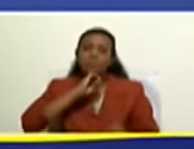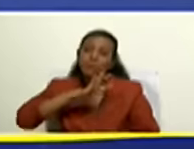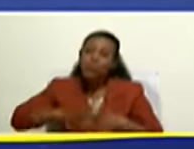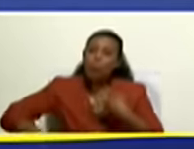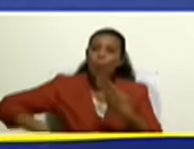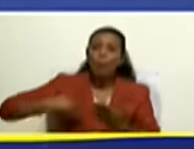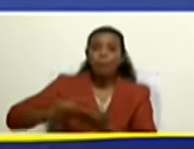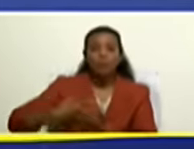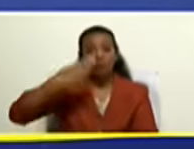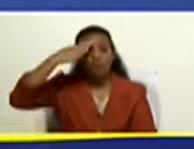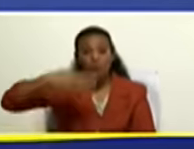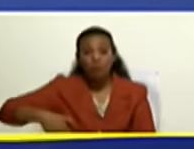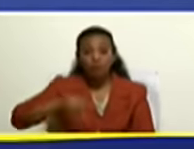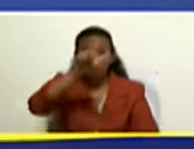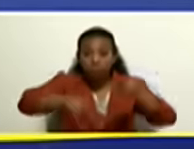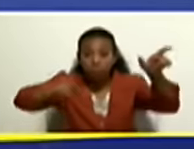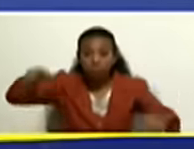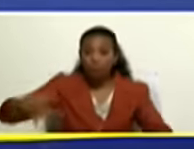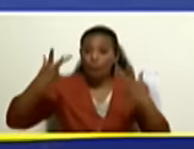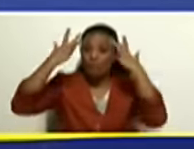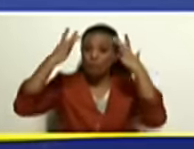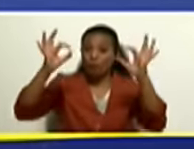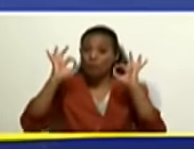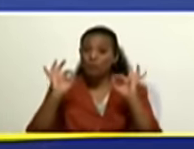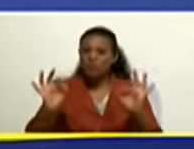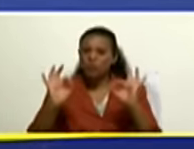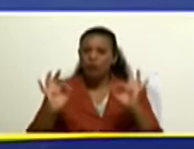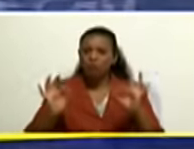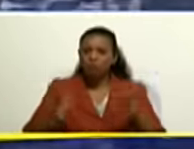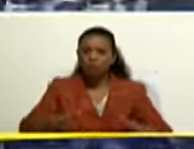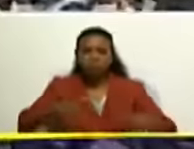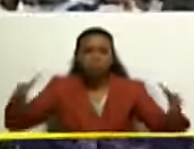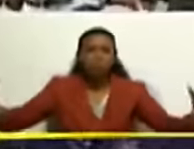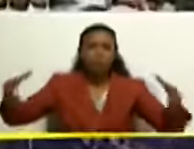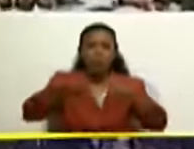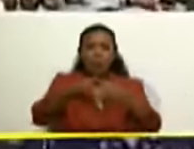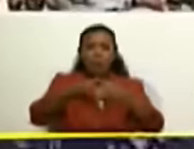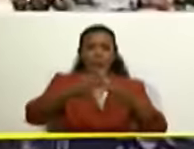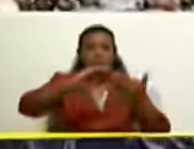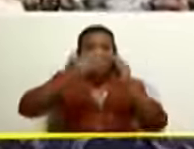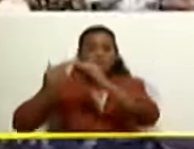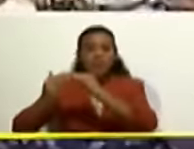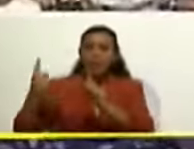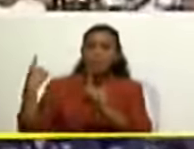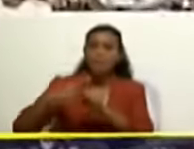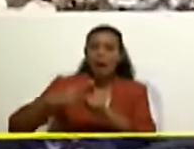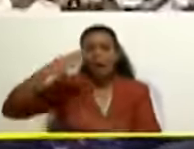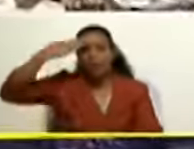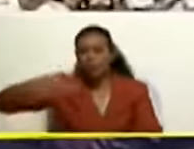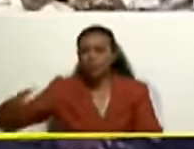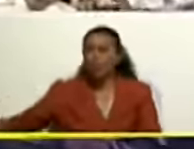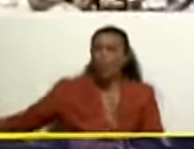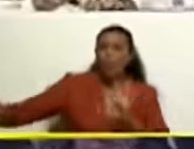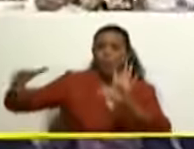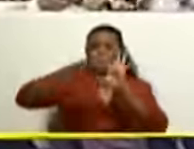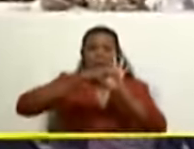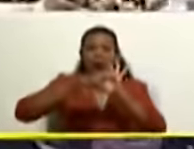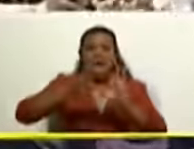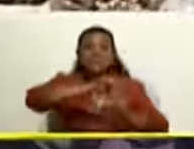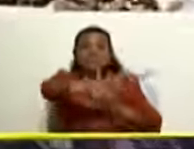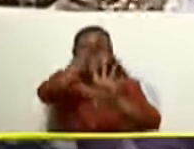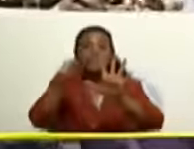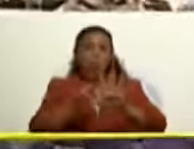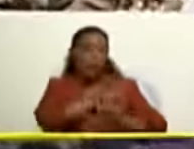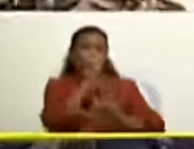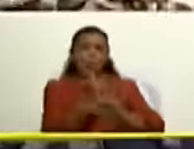histórica Fuerza Armada Nacional Bolivariana. Hoy tenemos la Unión Cívico-Militar. Hoy tenemos un Estado con cinco